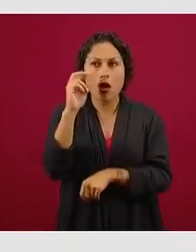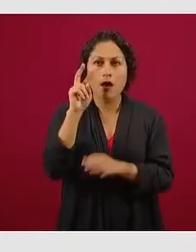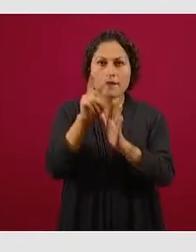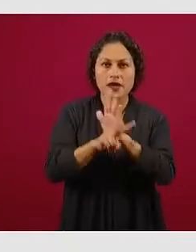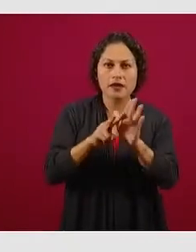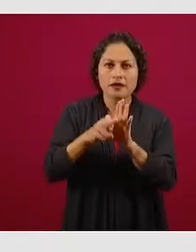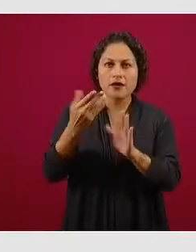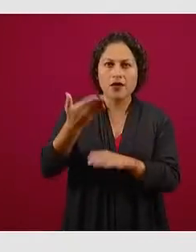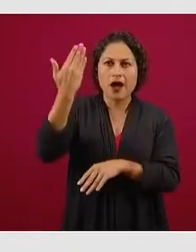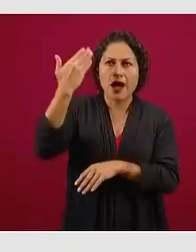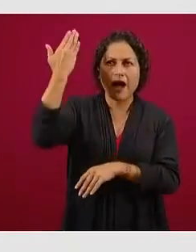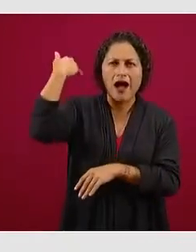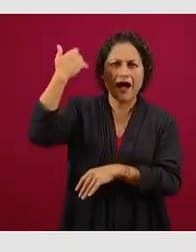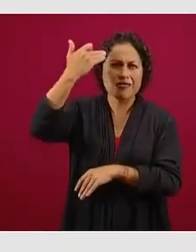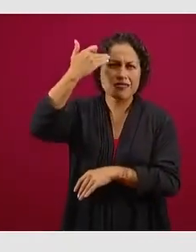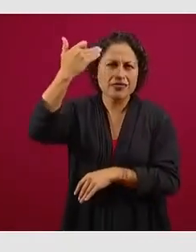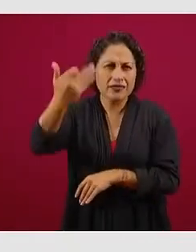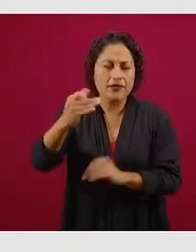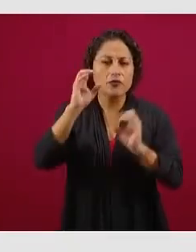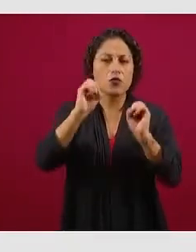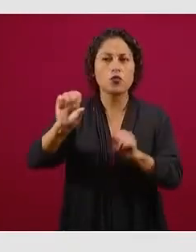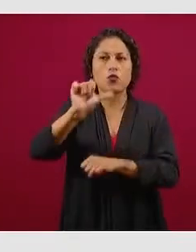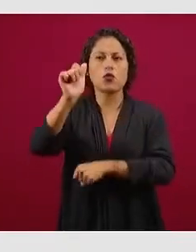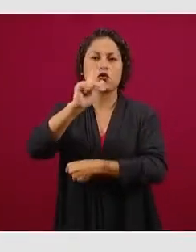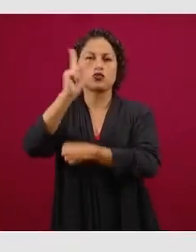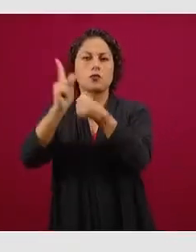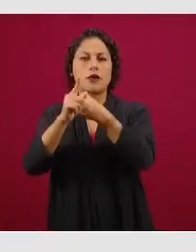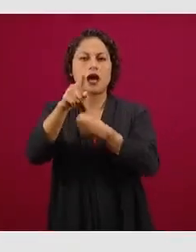país, que intentan hacer creer a los usuarios de